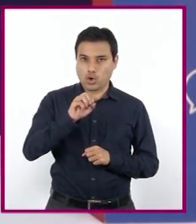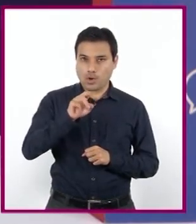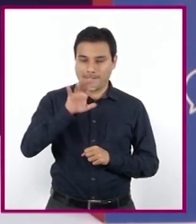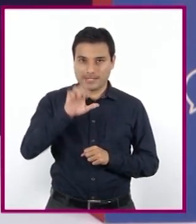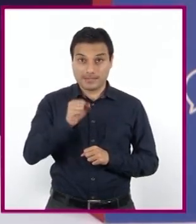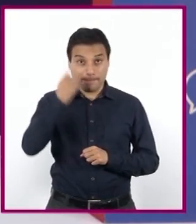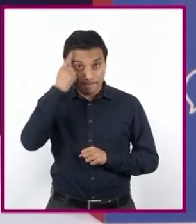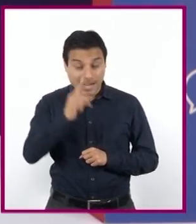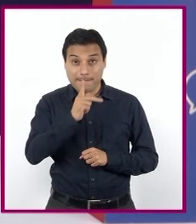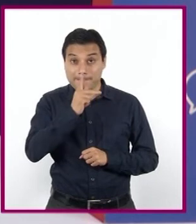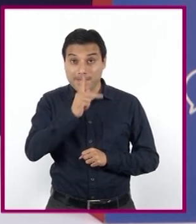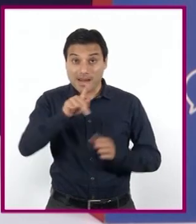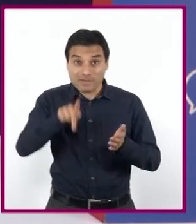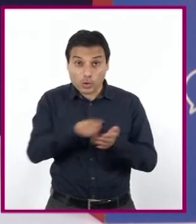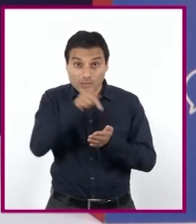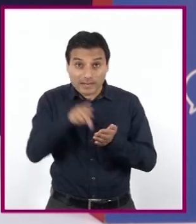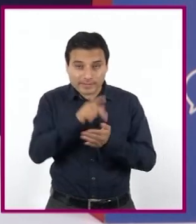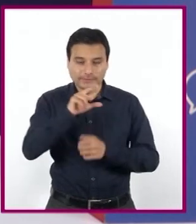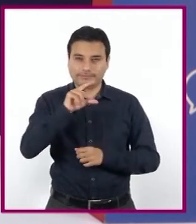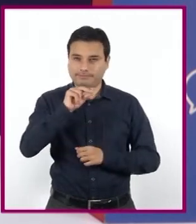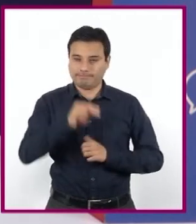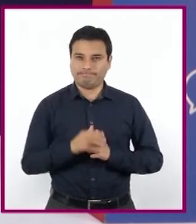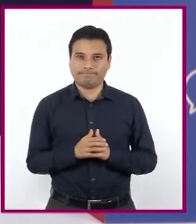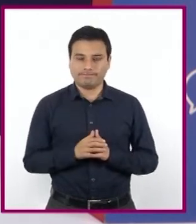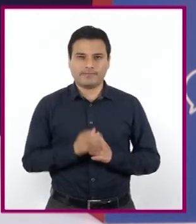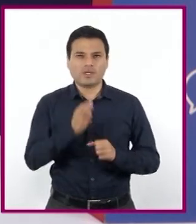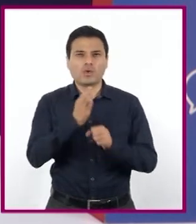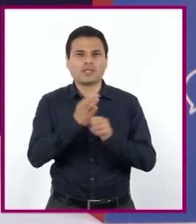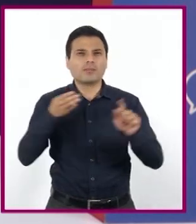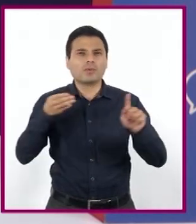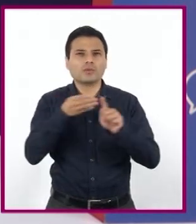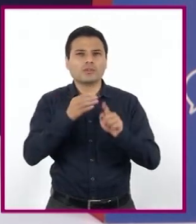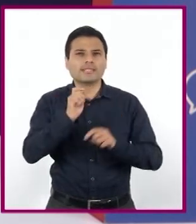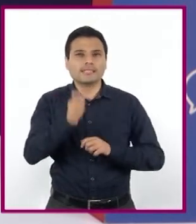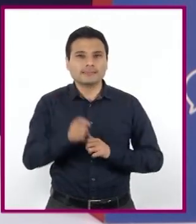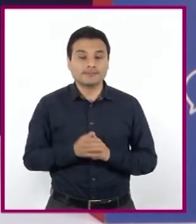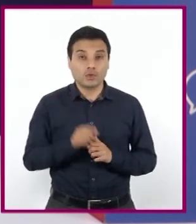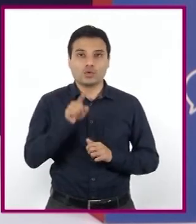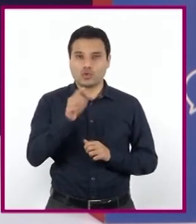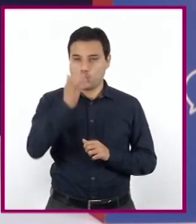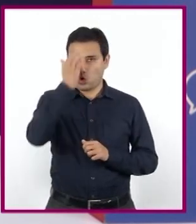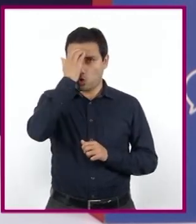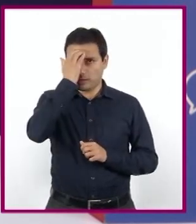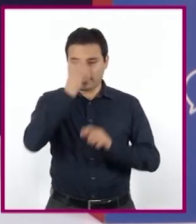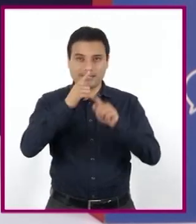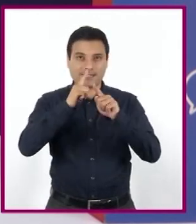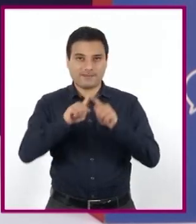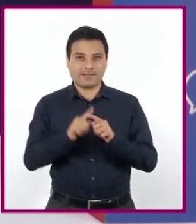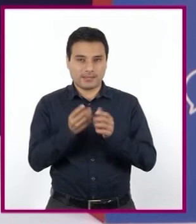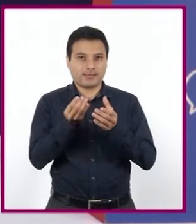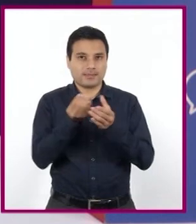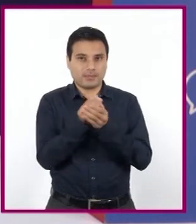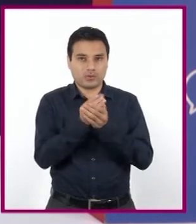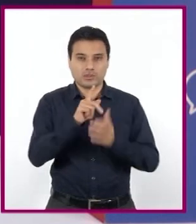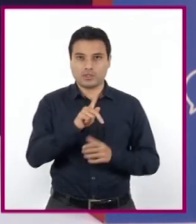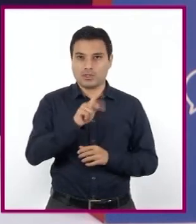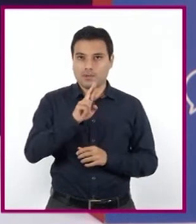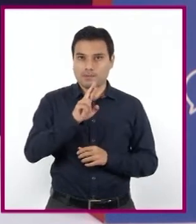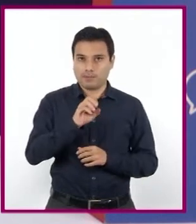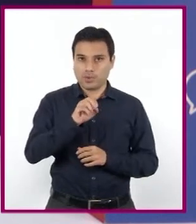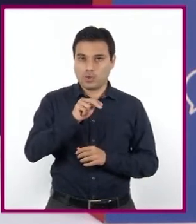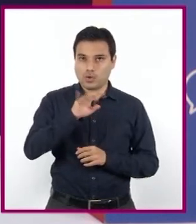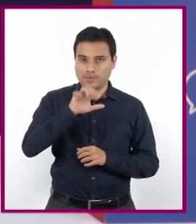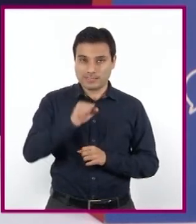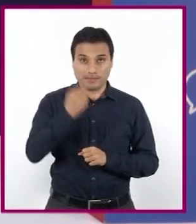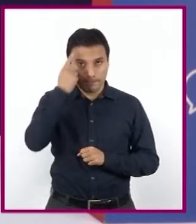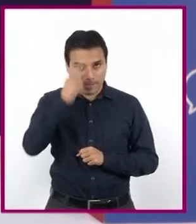repetición. El propósito de esta sesión es conocer los diferentes tipos de pronombres que ayudan a